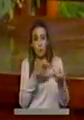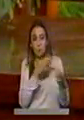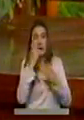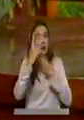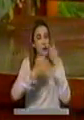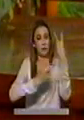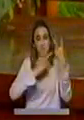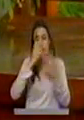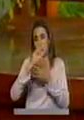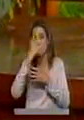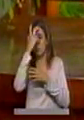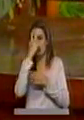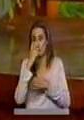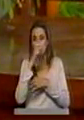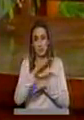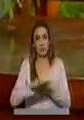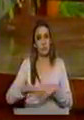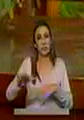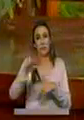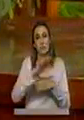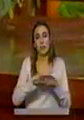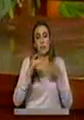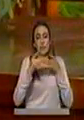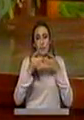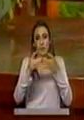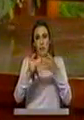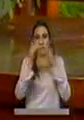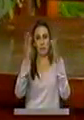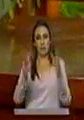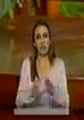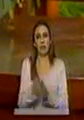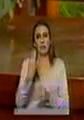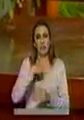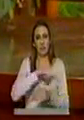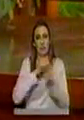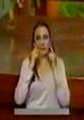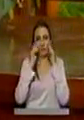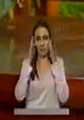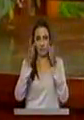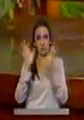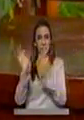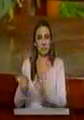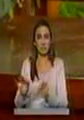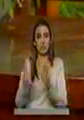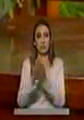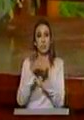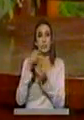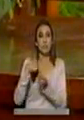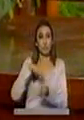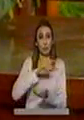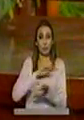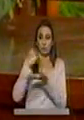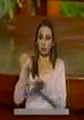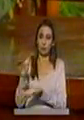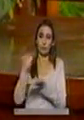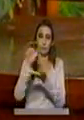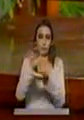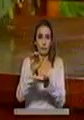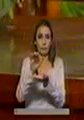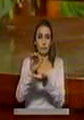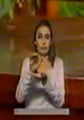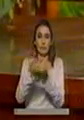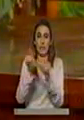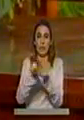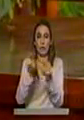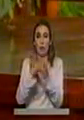la hotelería, el guía. Entonces nosotros le damos el conjunto, nosotros le armamos